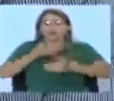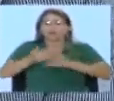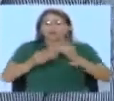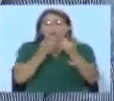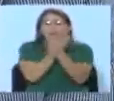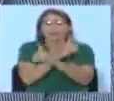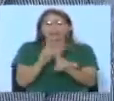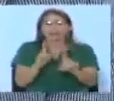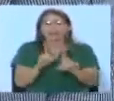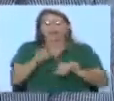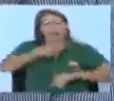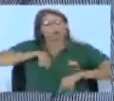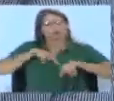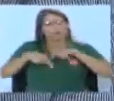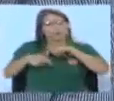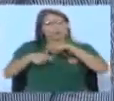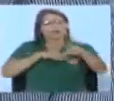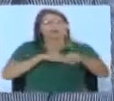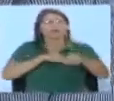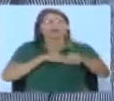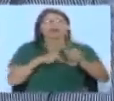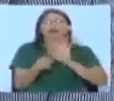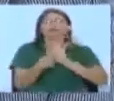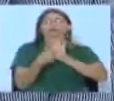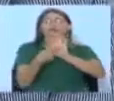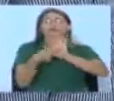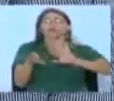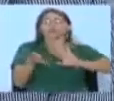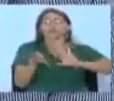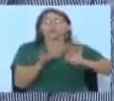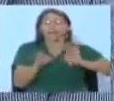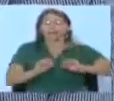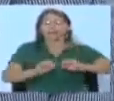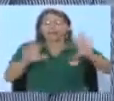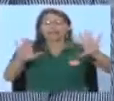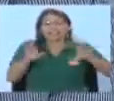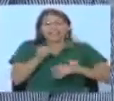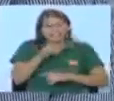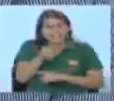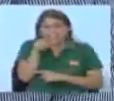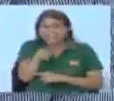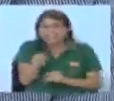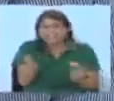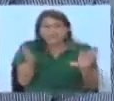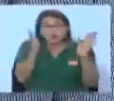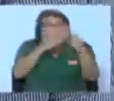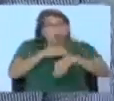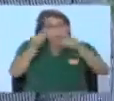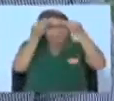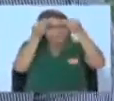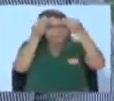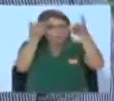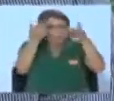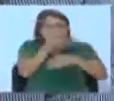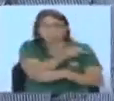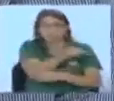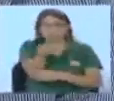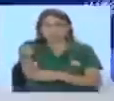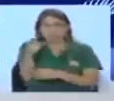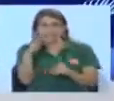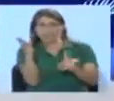transparencia. Sí, por si supuesto. Aquí no hay información al usuario que le convenza, pues va a ser muy difícil